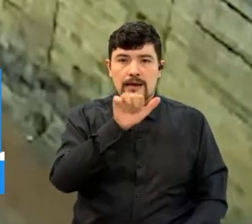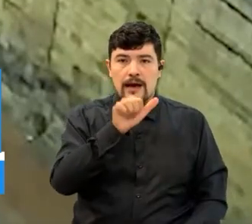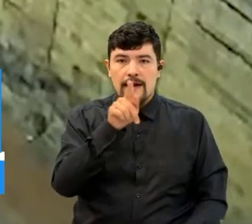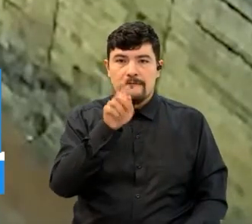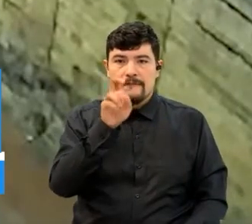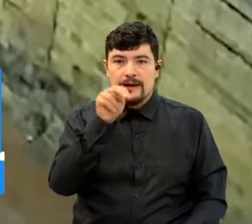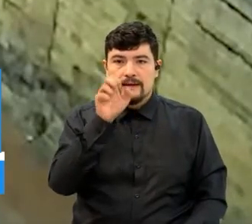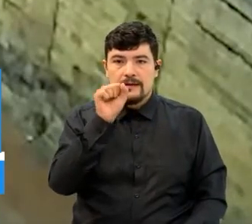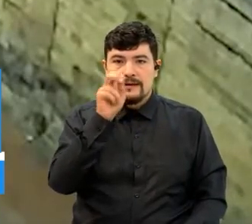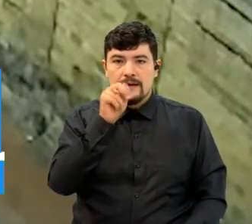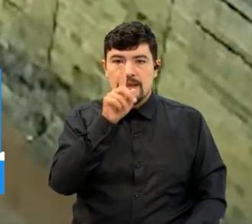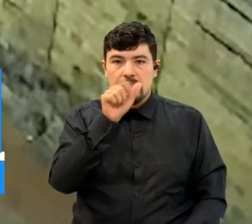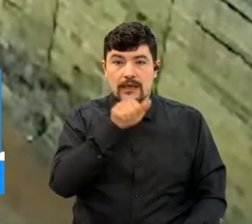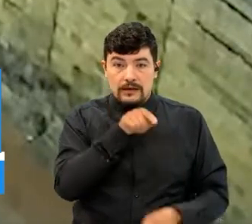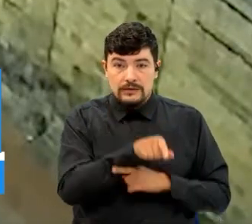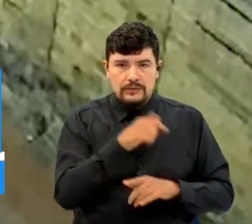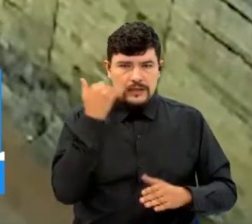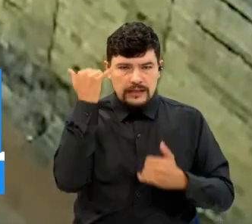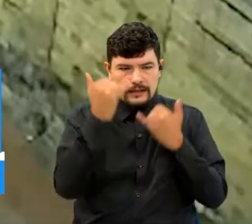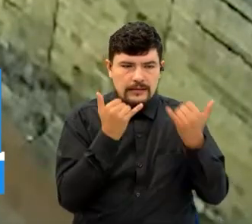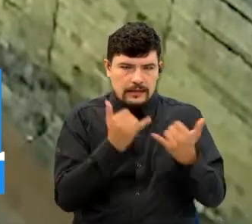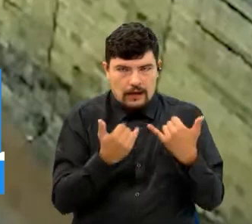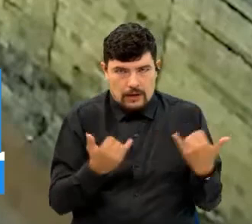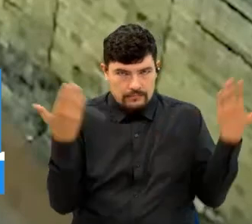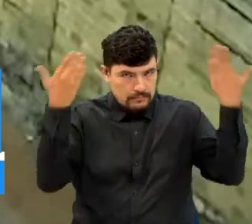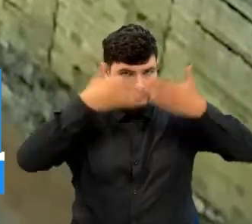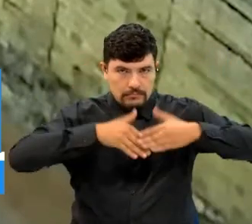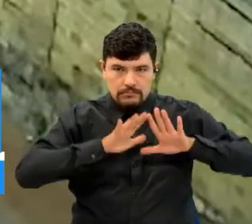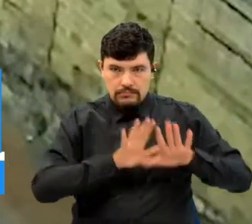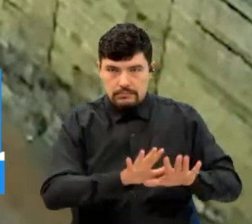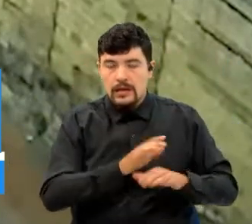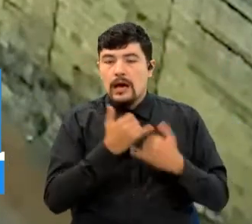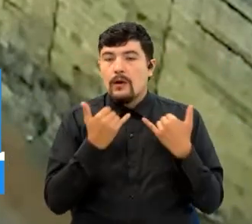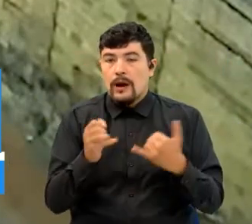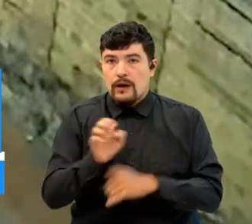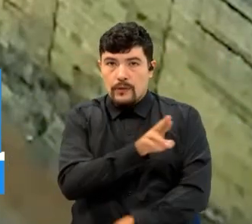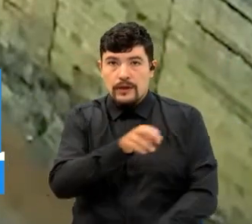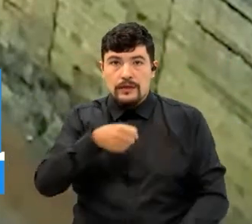cuya identidad se mantiene en reserva. Asimismo, Oriente Noticias